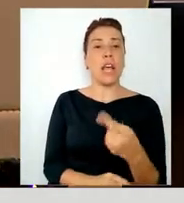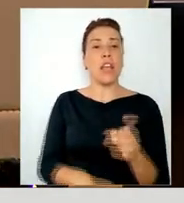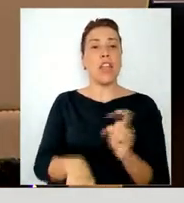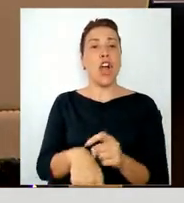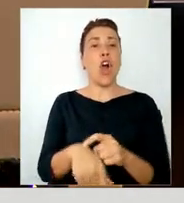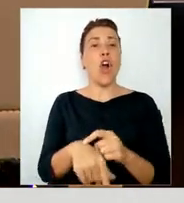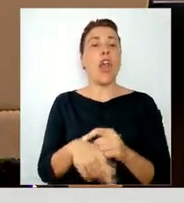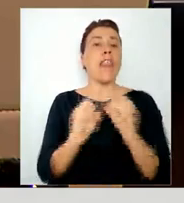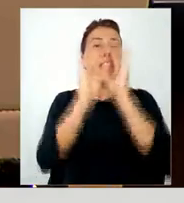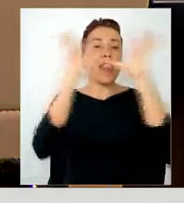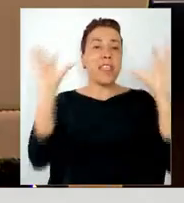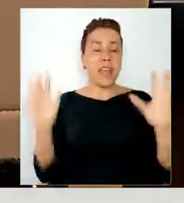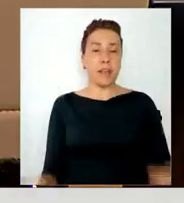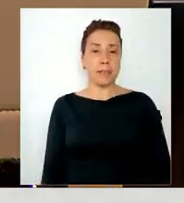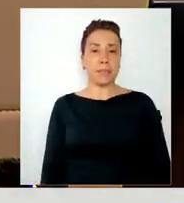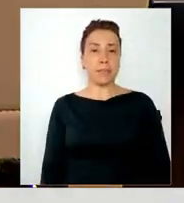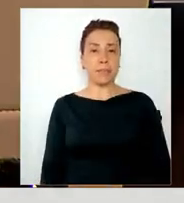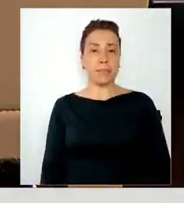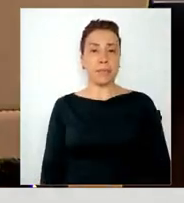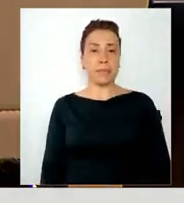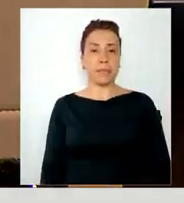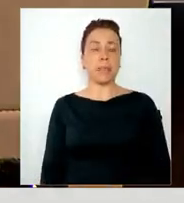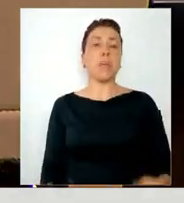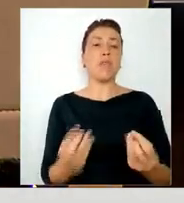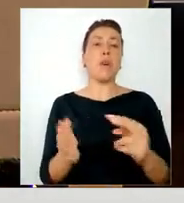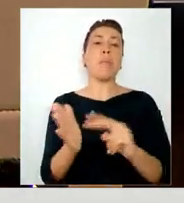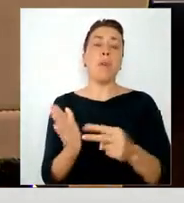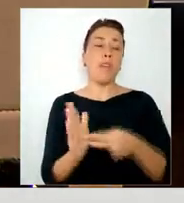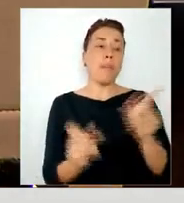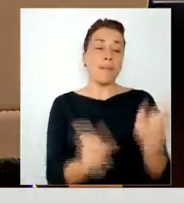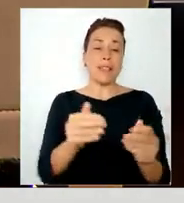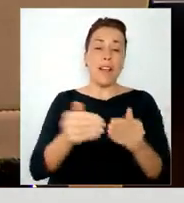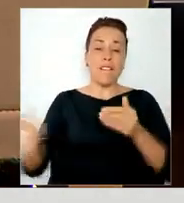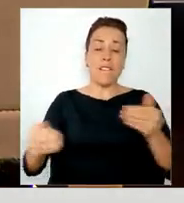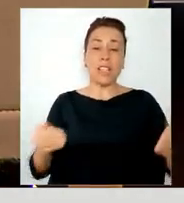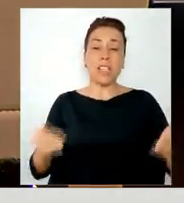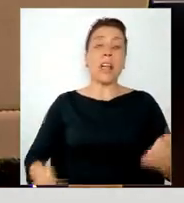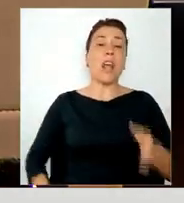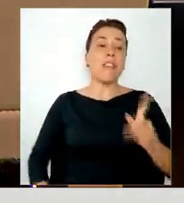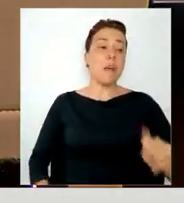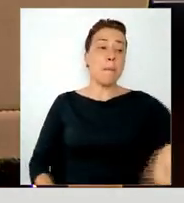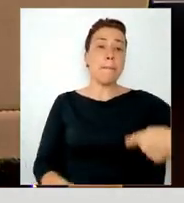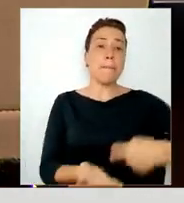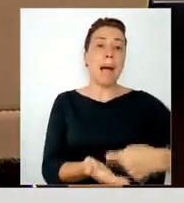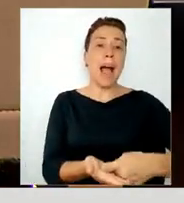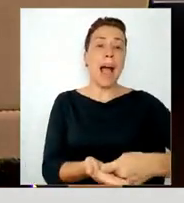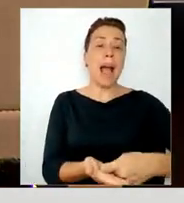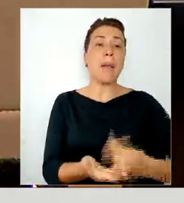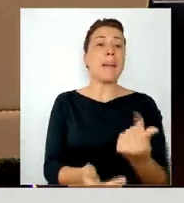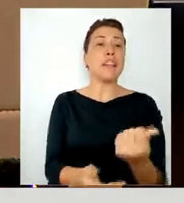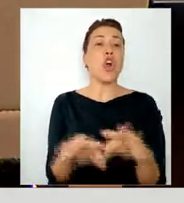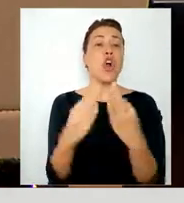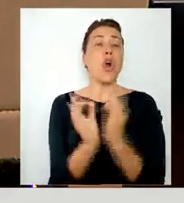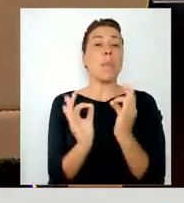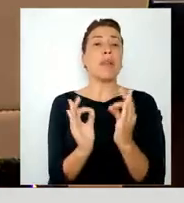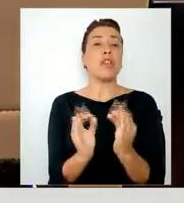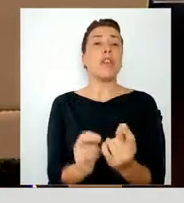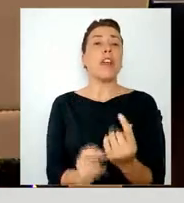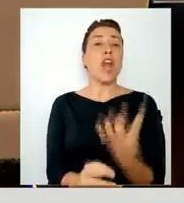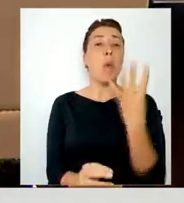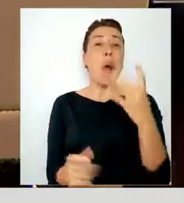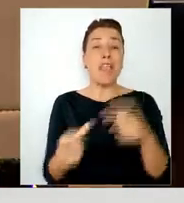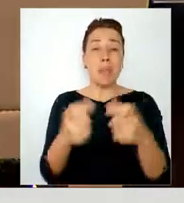esto ocasiona problemas con los vecinos que se ven obligados a pagar tarifa completa correspondiente a cuatro pasajes de colectivo